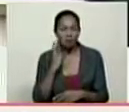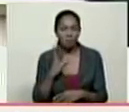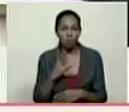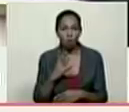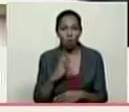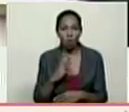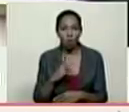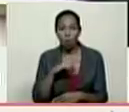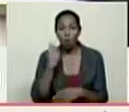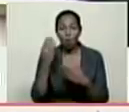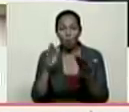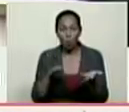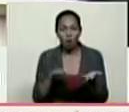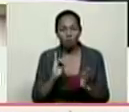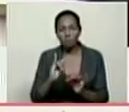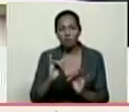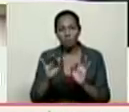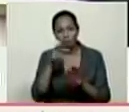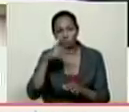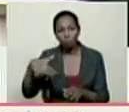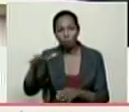ellos quisieran